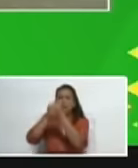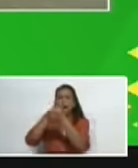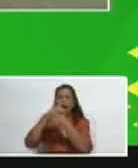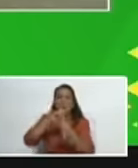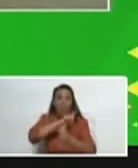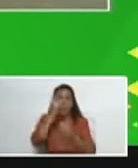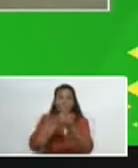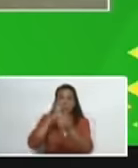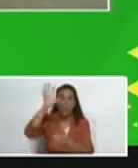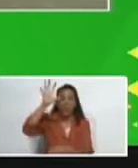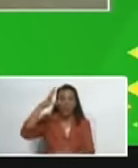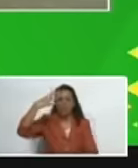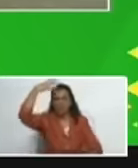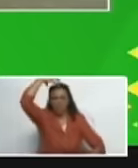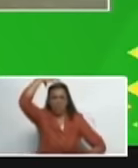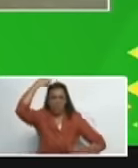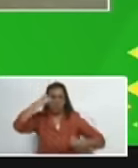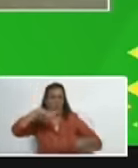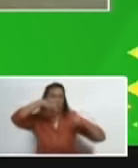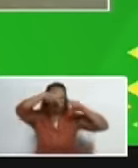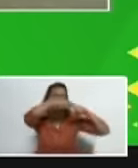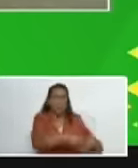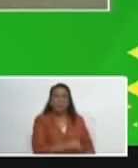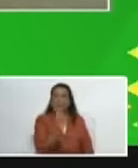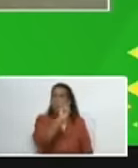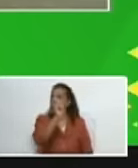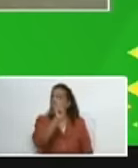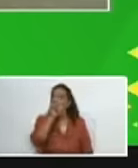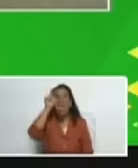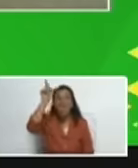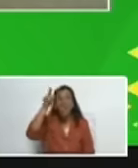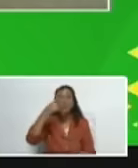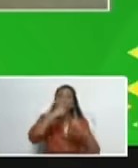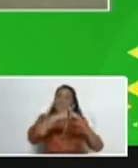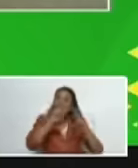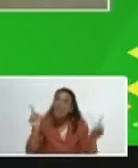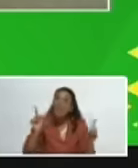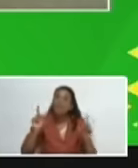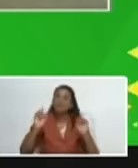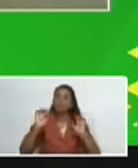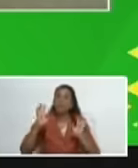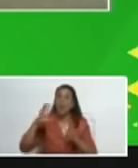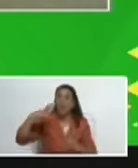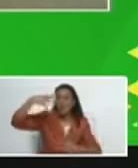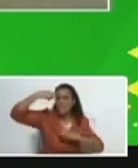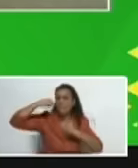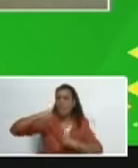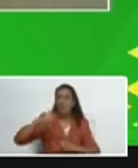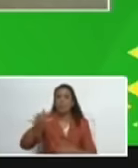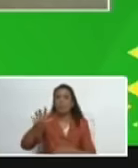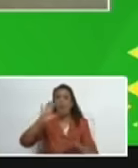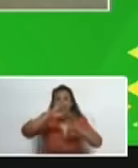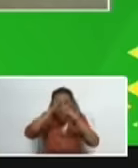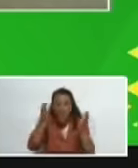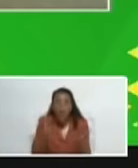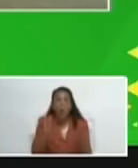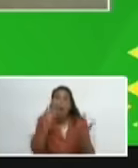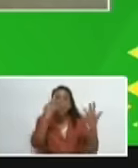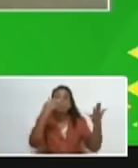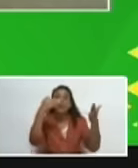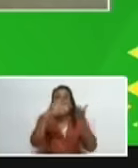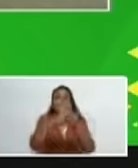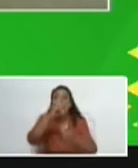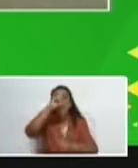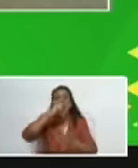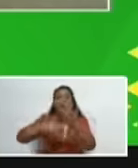una potencia imperialista, colonialista. Son las nuevas potencias del siglo XXI. La humanidad tiene 8000 años